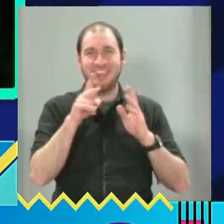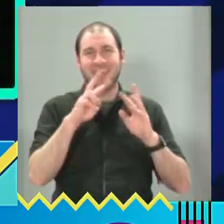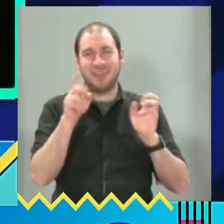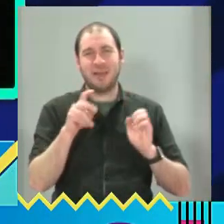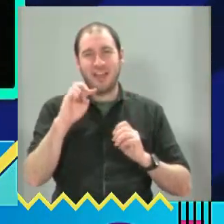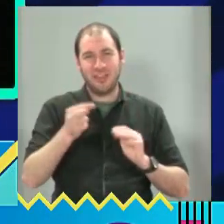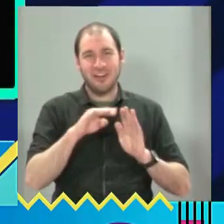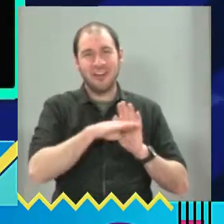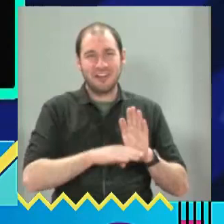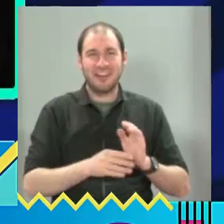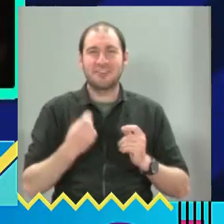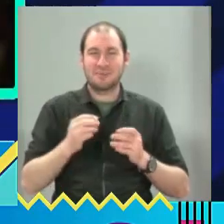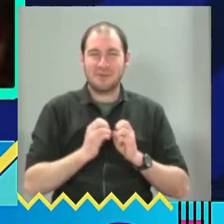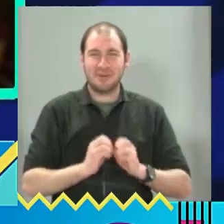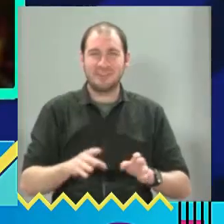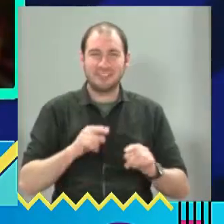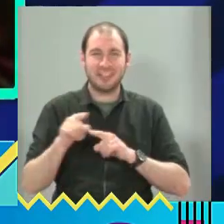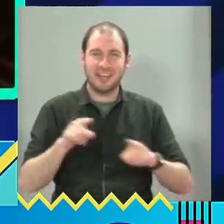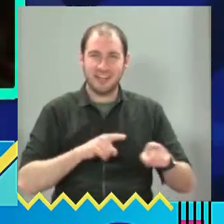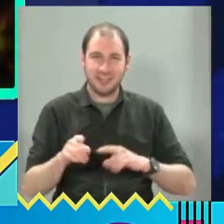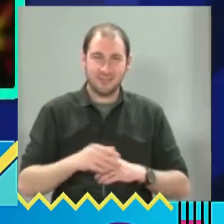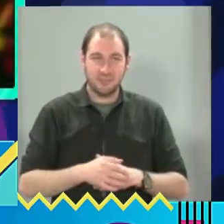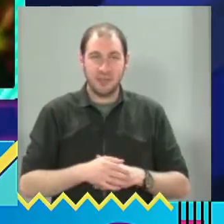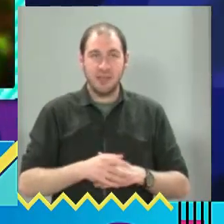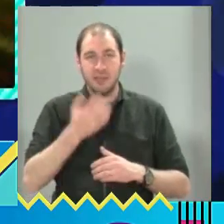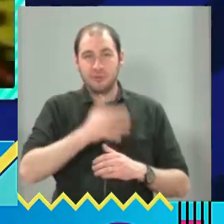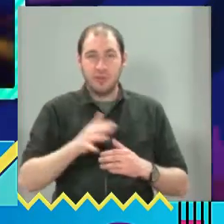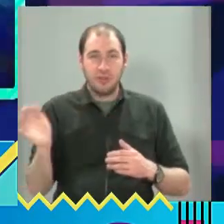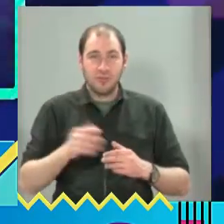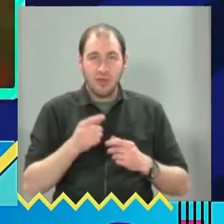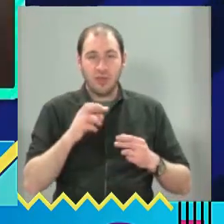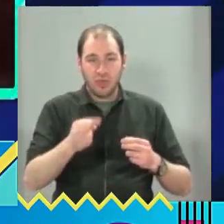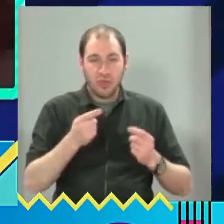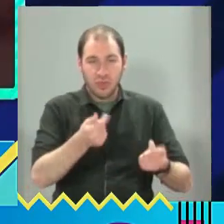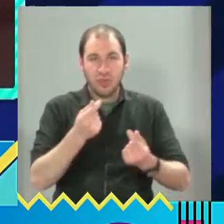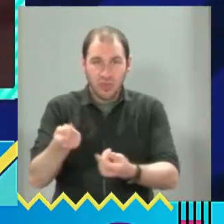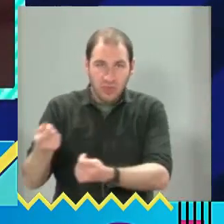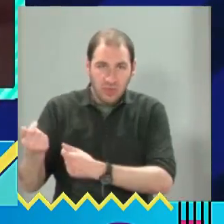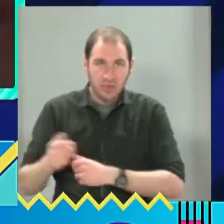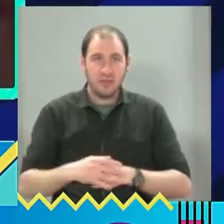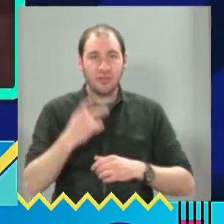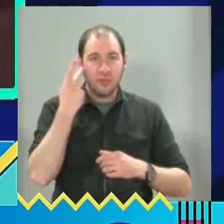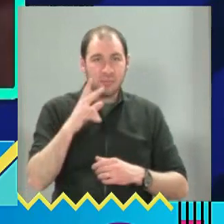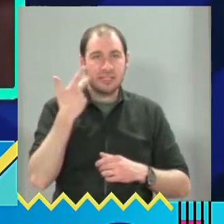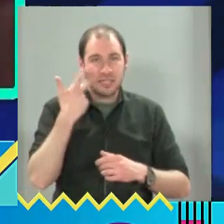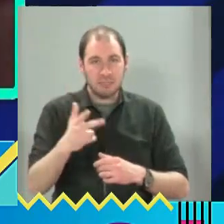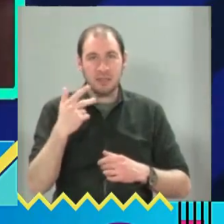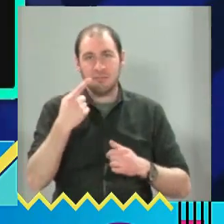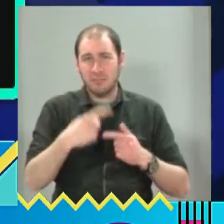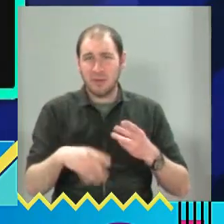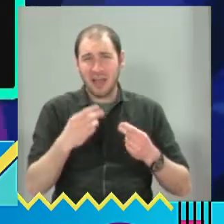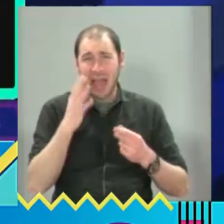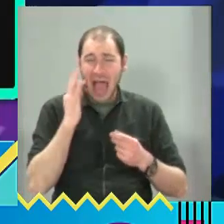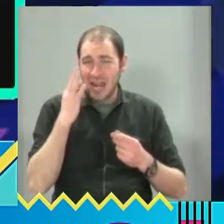dólar. Cómo empezó una carrera y todo el mundo salía a comprar dólares, el que tenía 1.000, 2.000 o 3.000 o el que sea que tuviera algo de